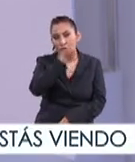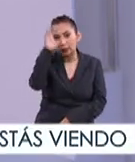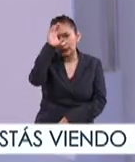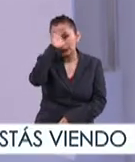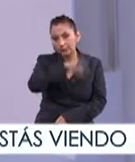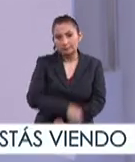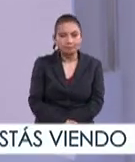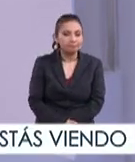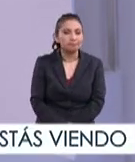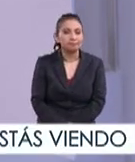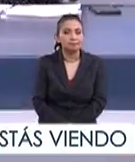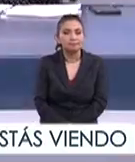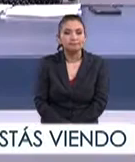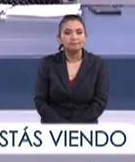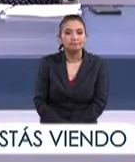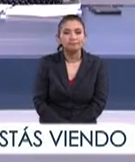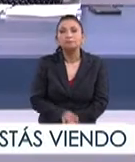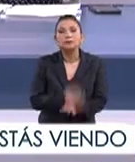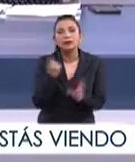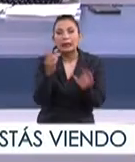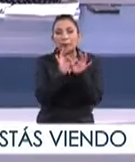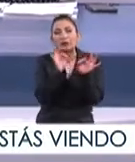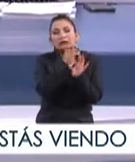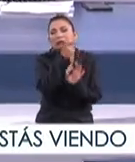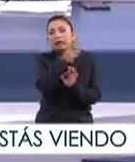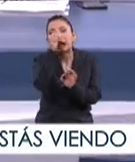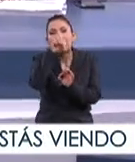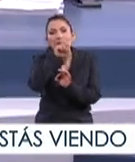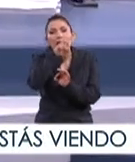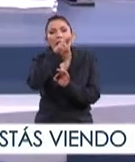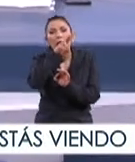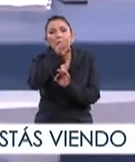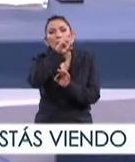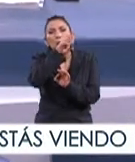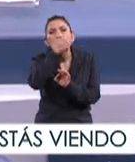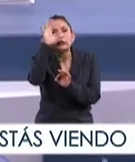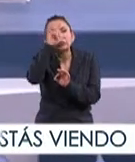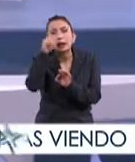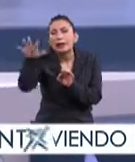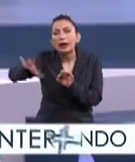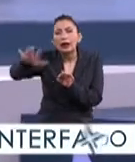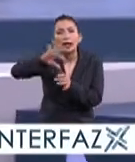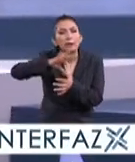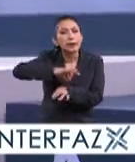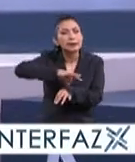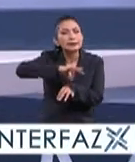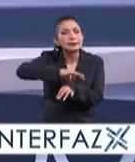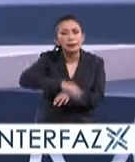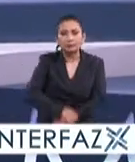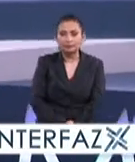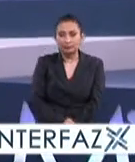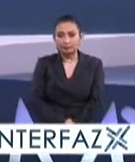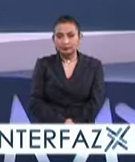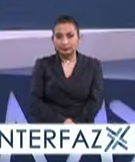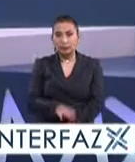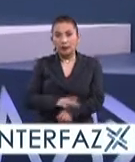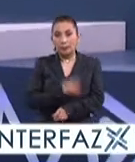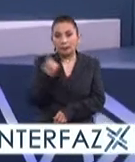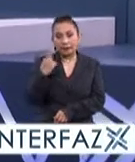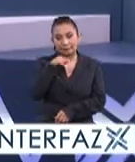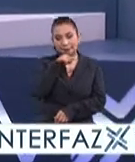neurociencias. ¿Por qué son tan relevantes las neurociencias en el campo de la medicina? Bueno, porque